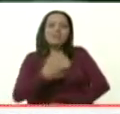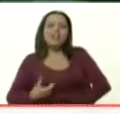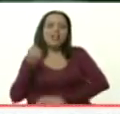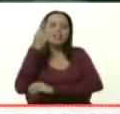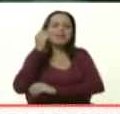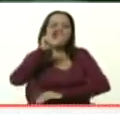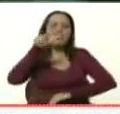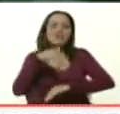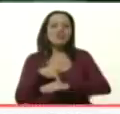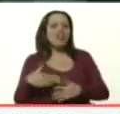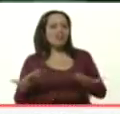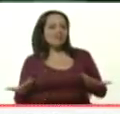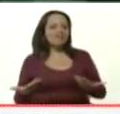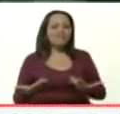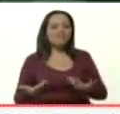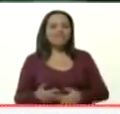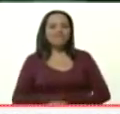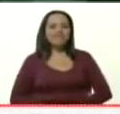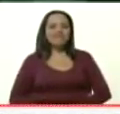Nacional.